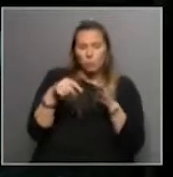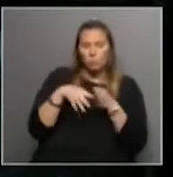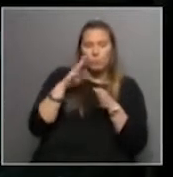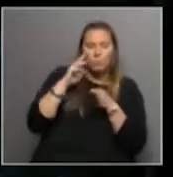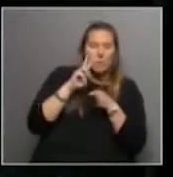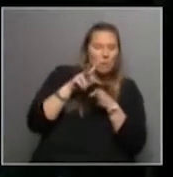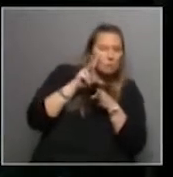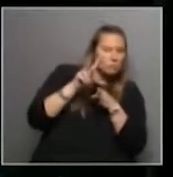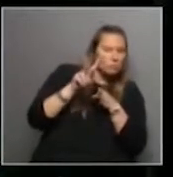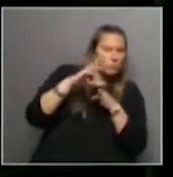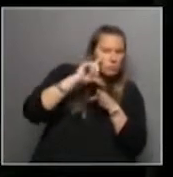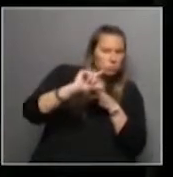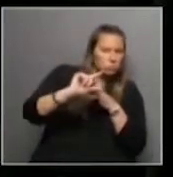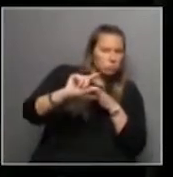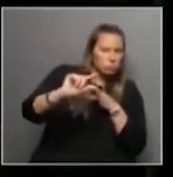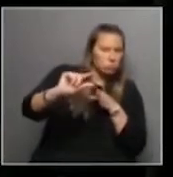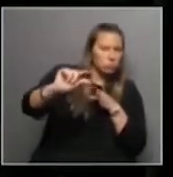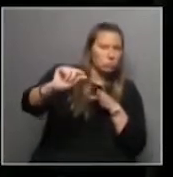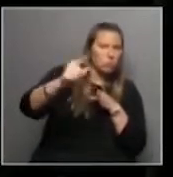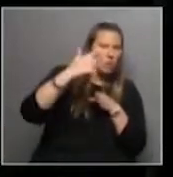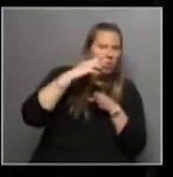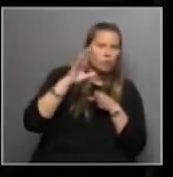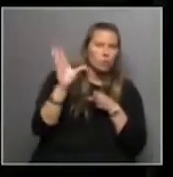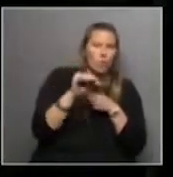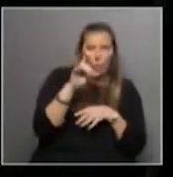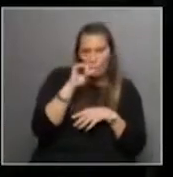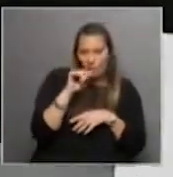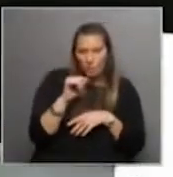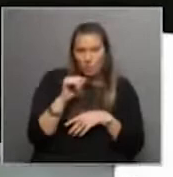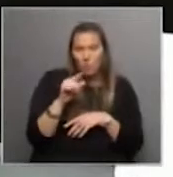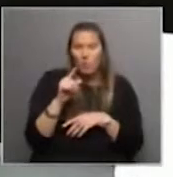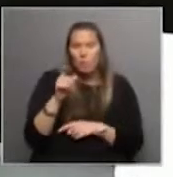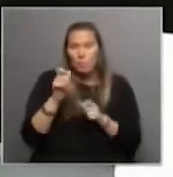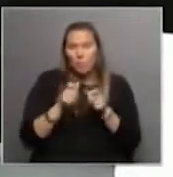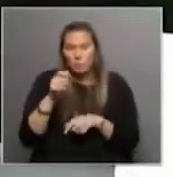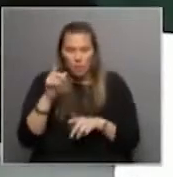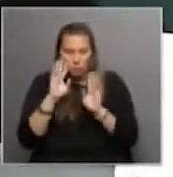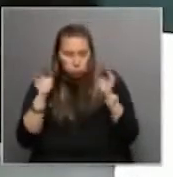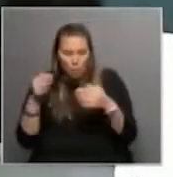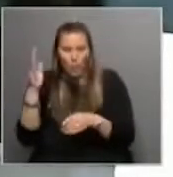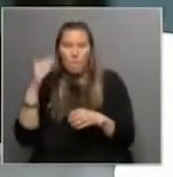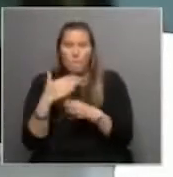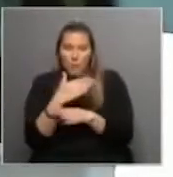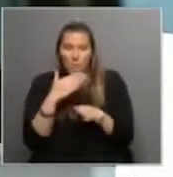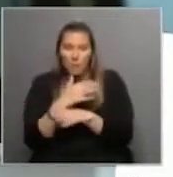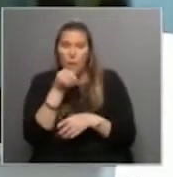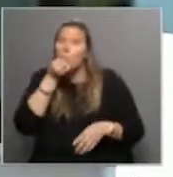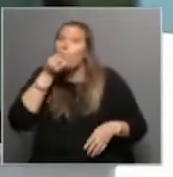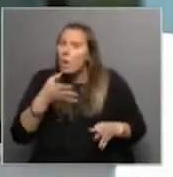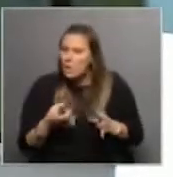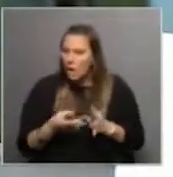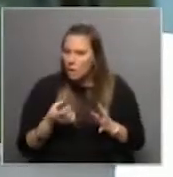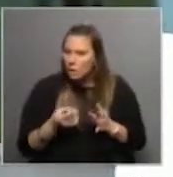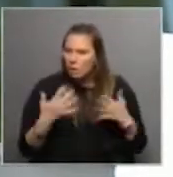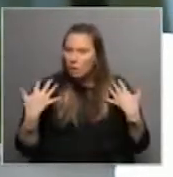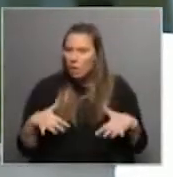todo dicho como serpentíando es una belleza además la gente que se dedica a la madera es una madera muy buena